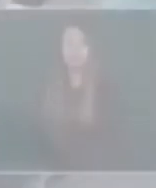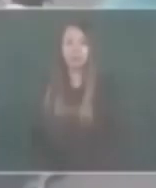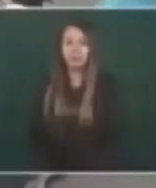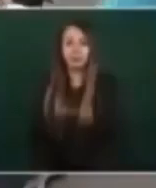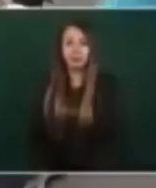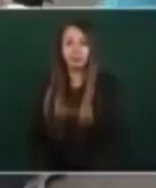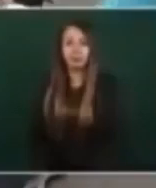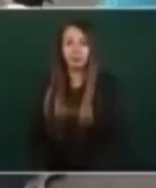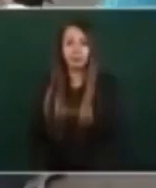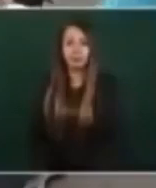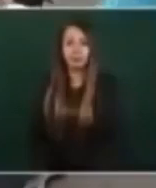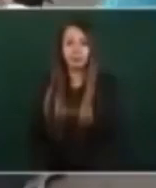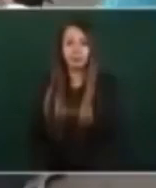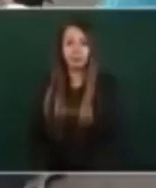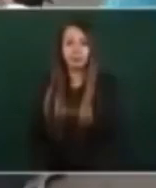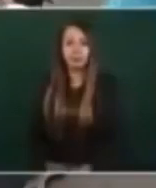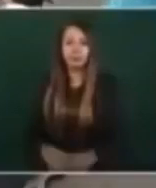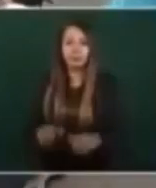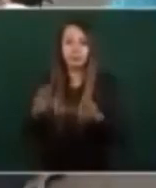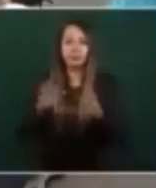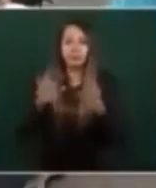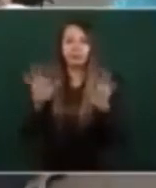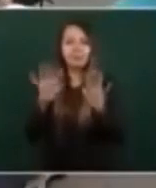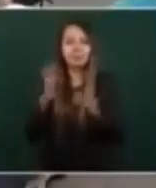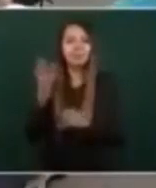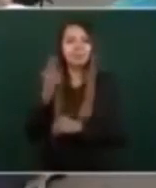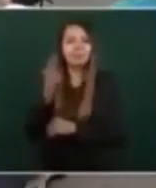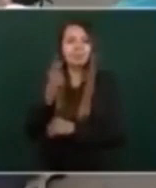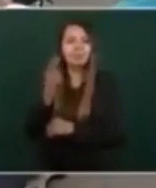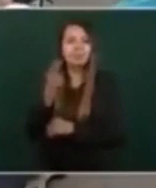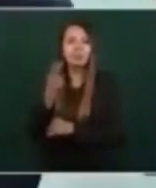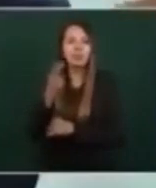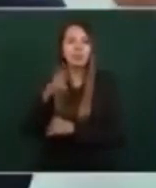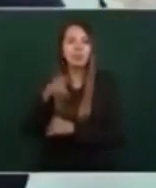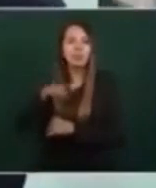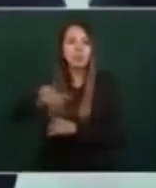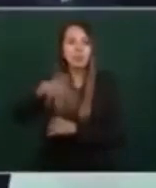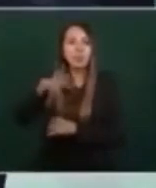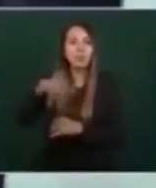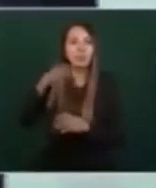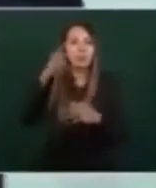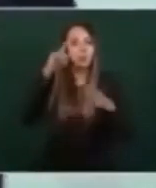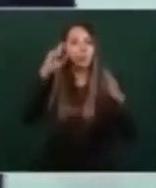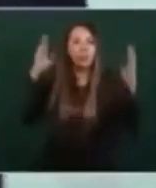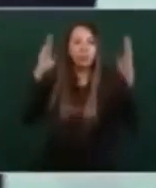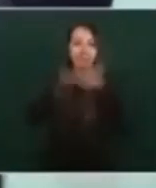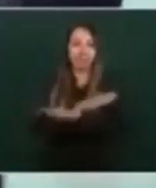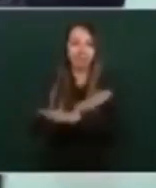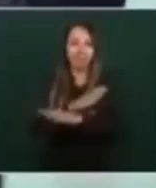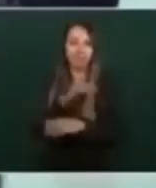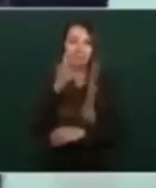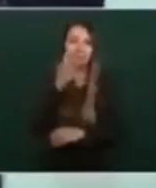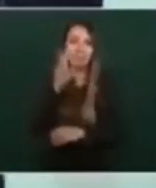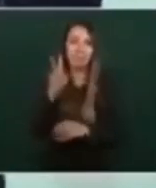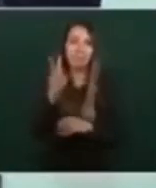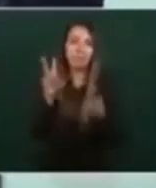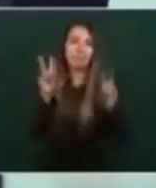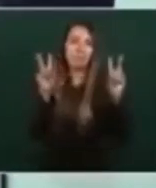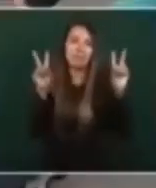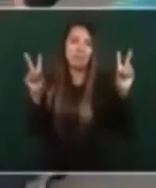Vamos a ver este video. No, hay que buscar la conciliación. Miren, amor y